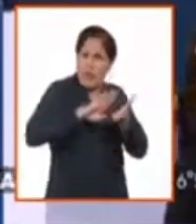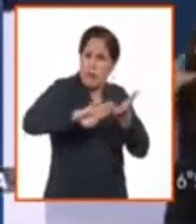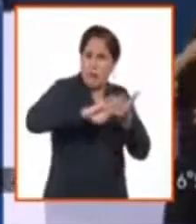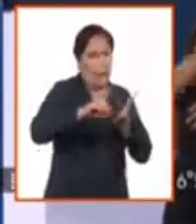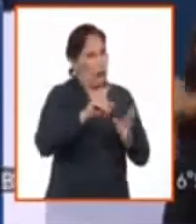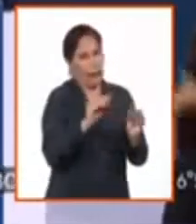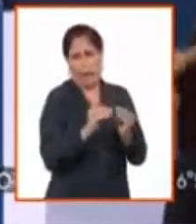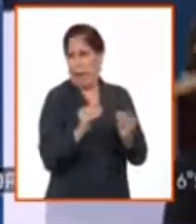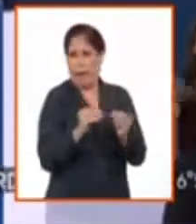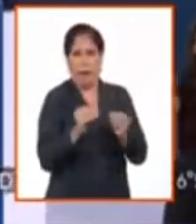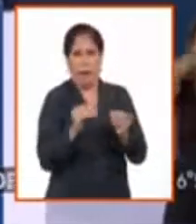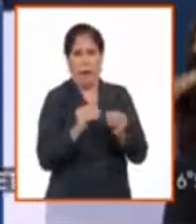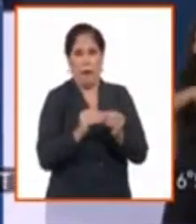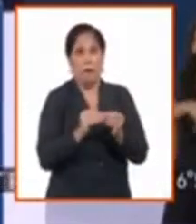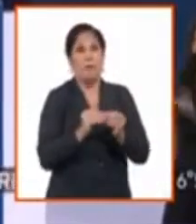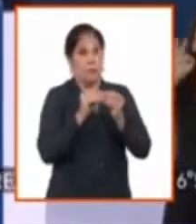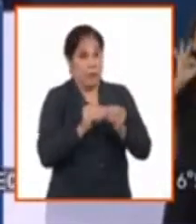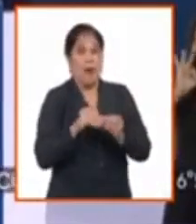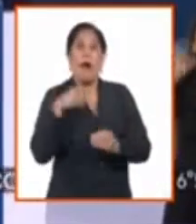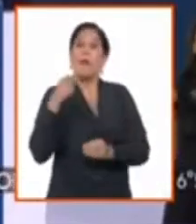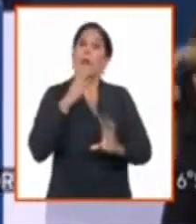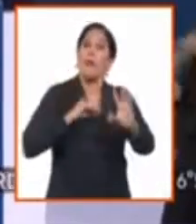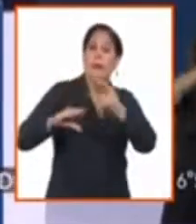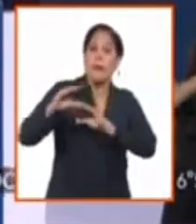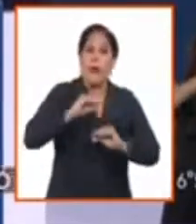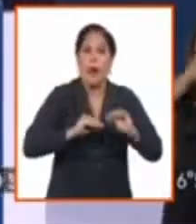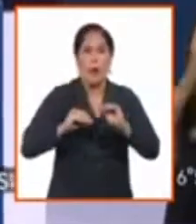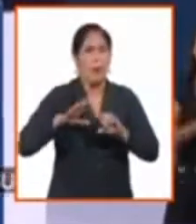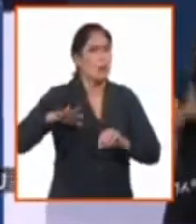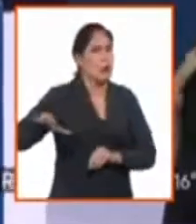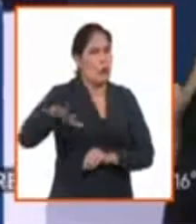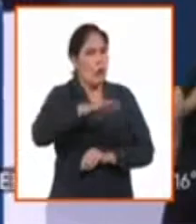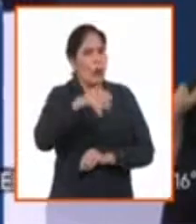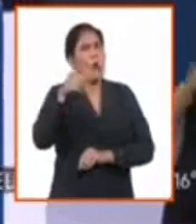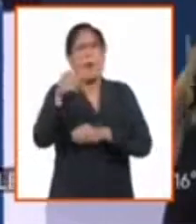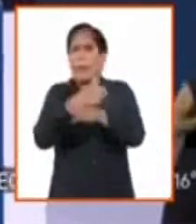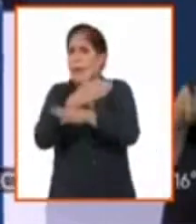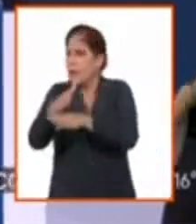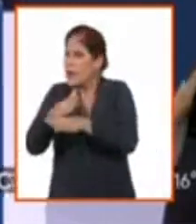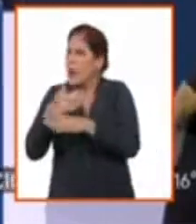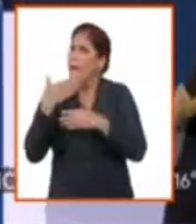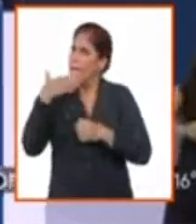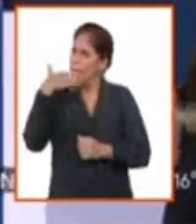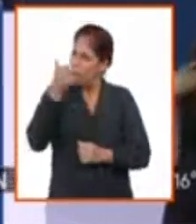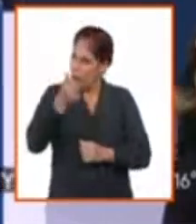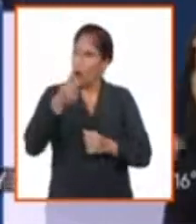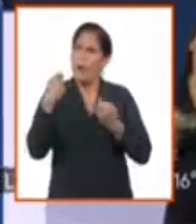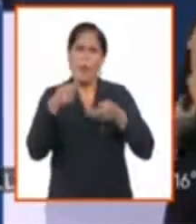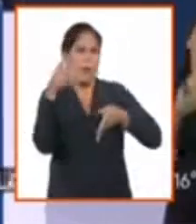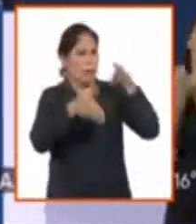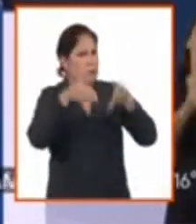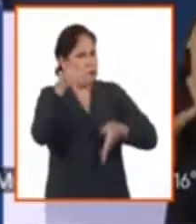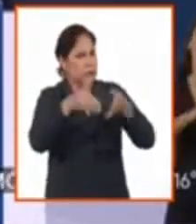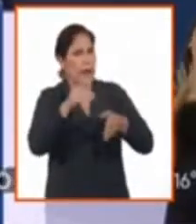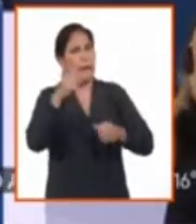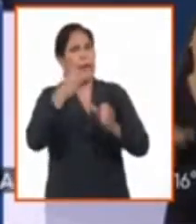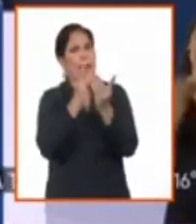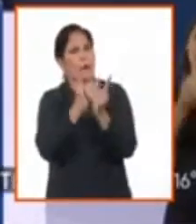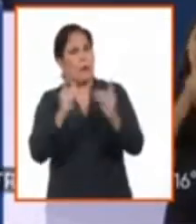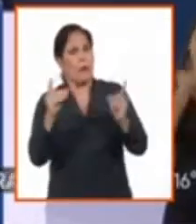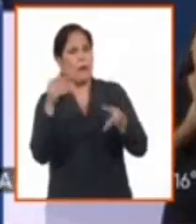continente el diálogo en la diversidad es el mejor instrumento para promover la democracia